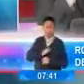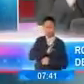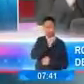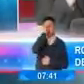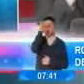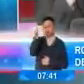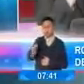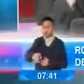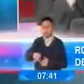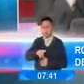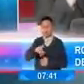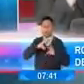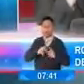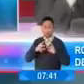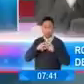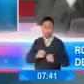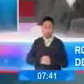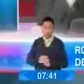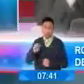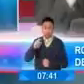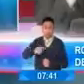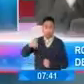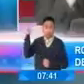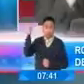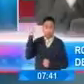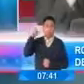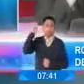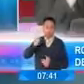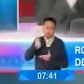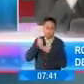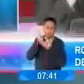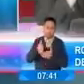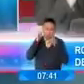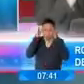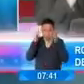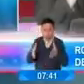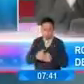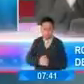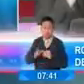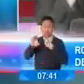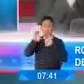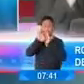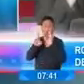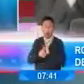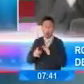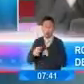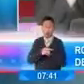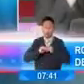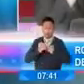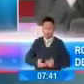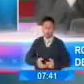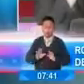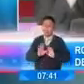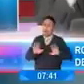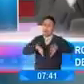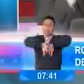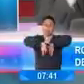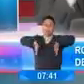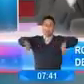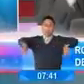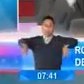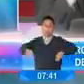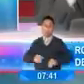vamos al sistema de salud. Por supuesto que esas emergencias tienen que ser atendidas. El código no despenaliza el aborto y esa es una